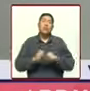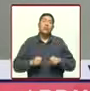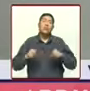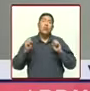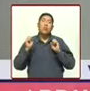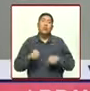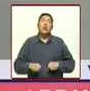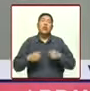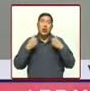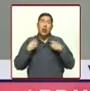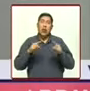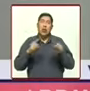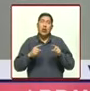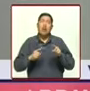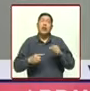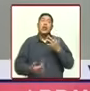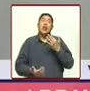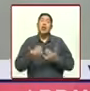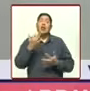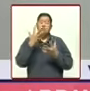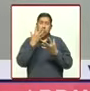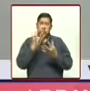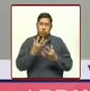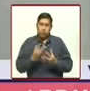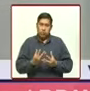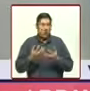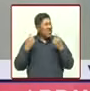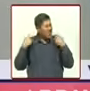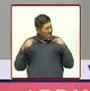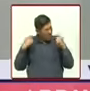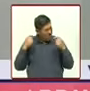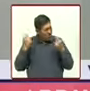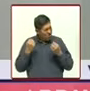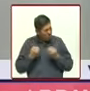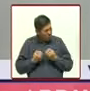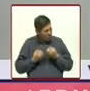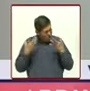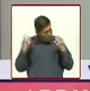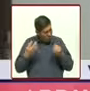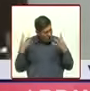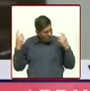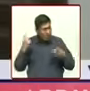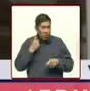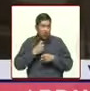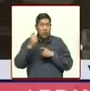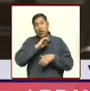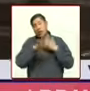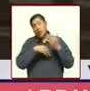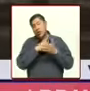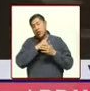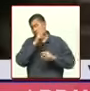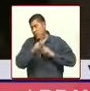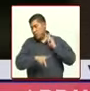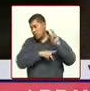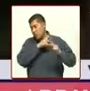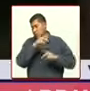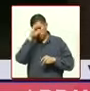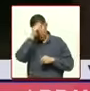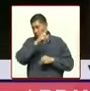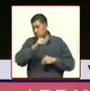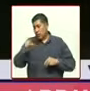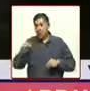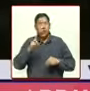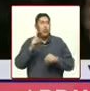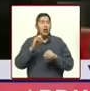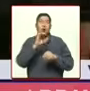organizando para poder ir a aplacar las llamas que en estos momentos están siendo muy afectadas por toda la población. Y ellos están